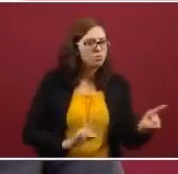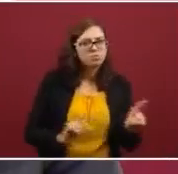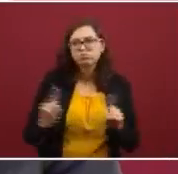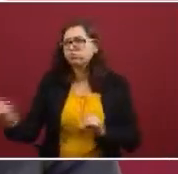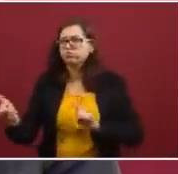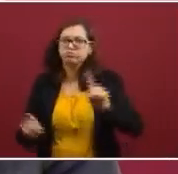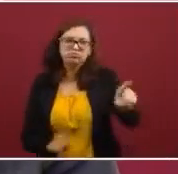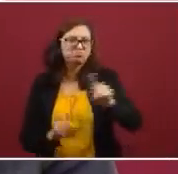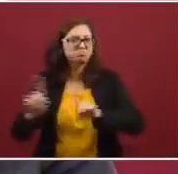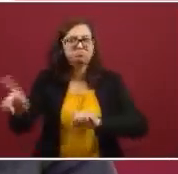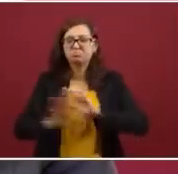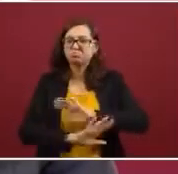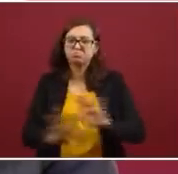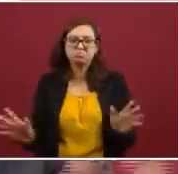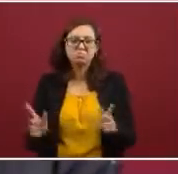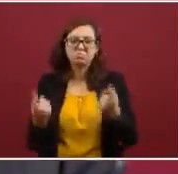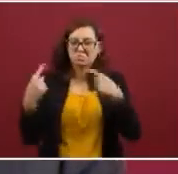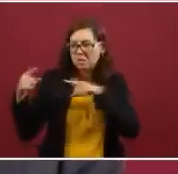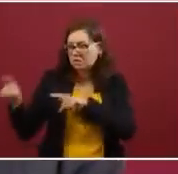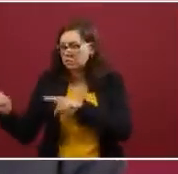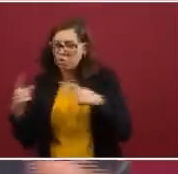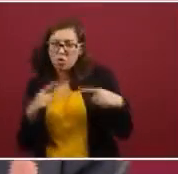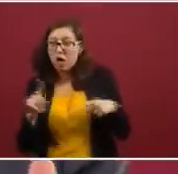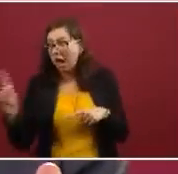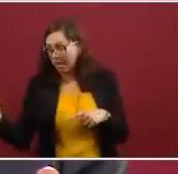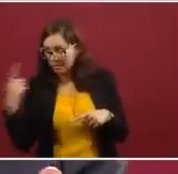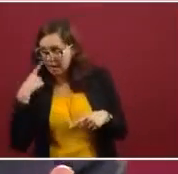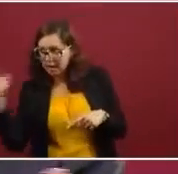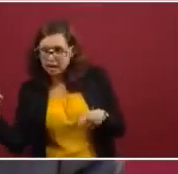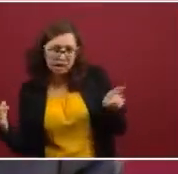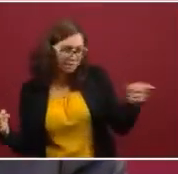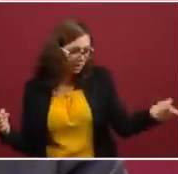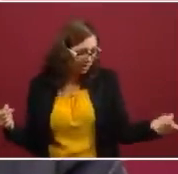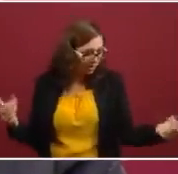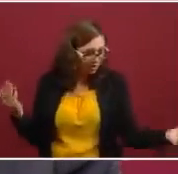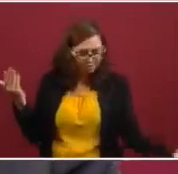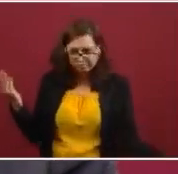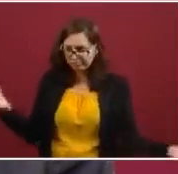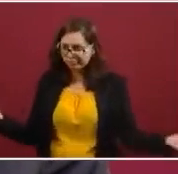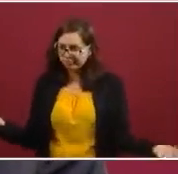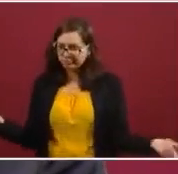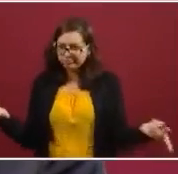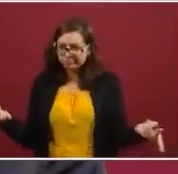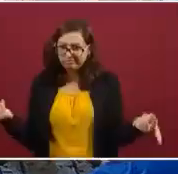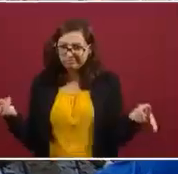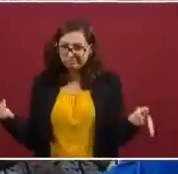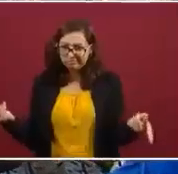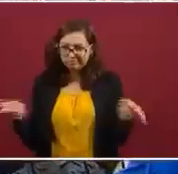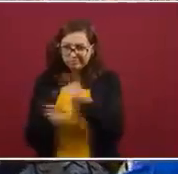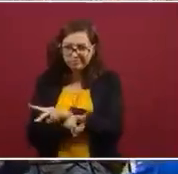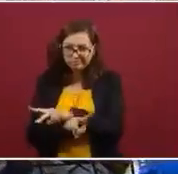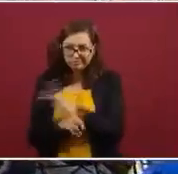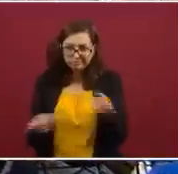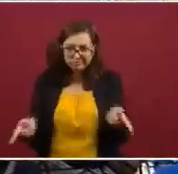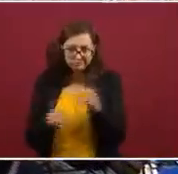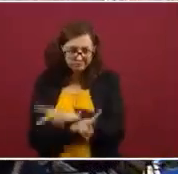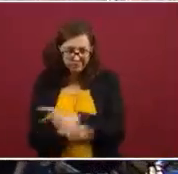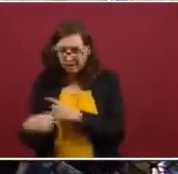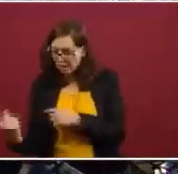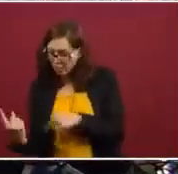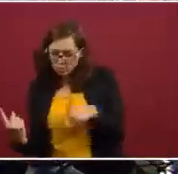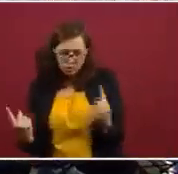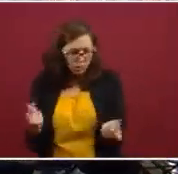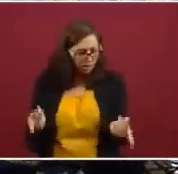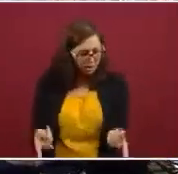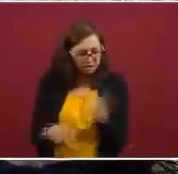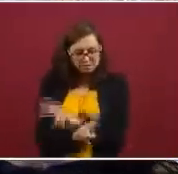revisiones simultáneas. Al mismo tiempo que al terminar la física empezamos con la del software o al revés, primero